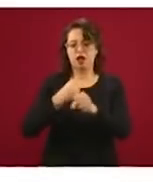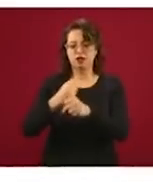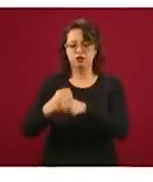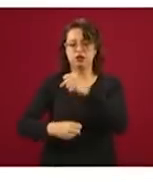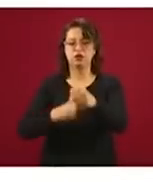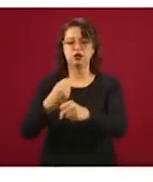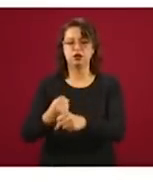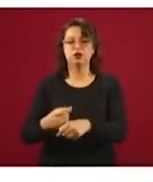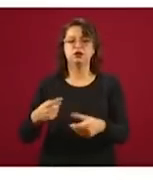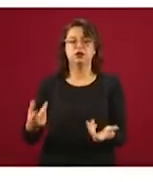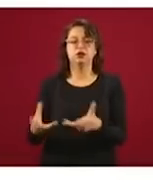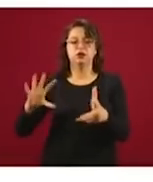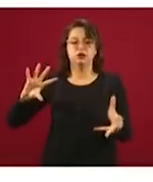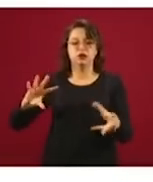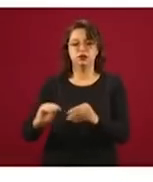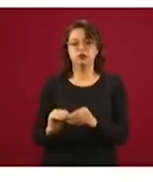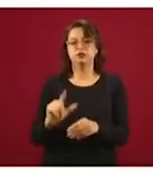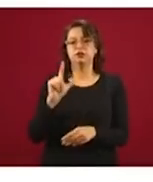Para 2020 son